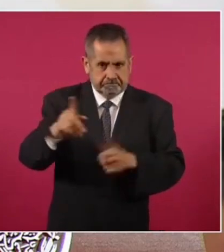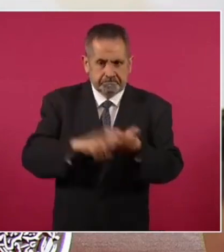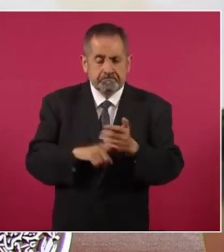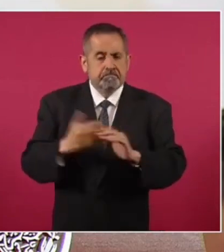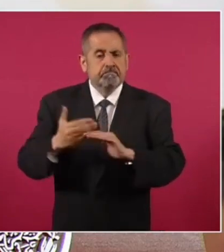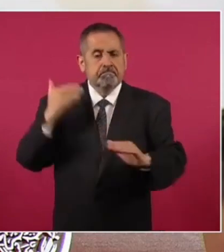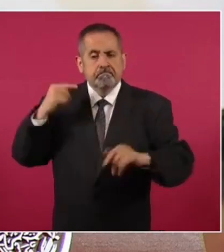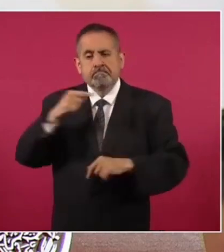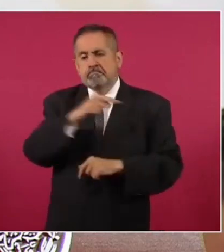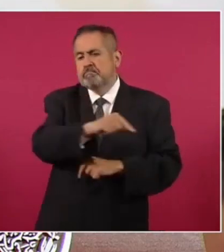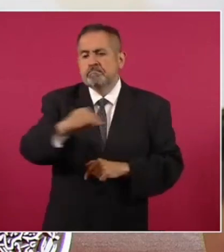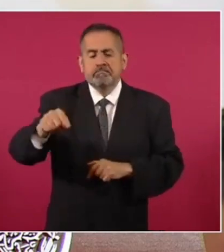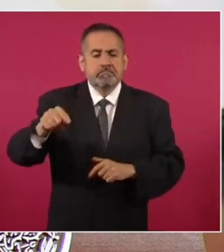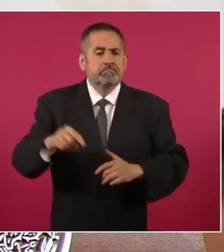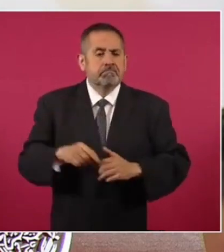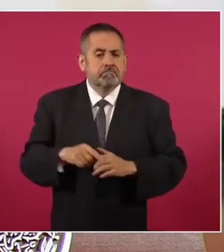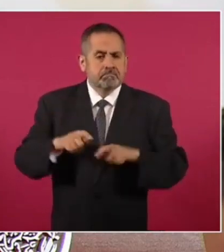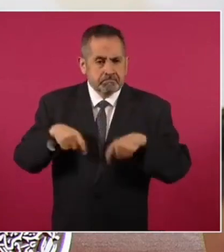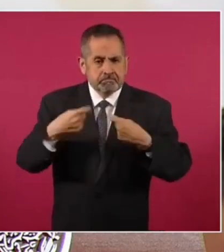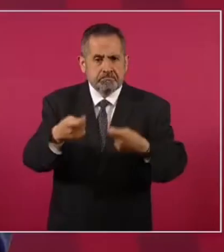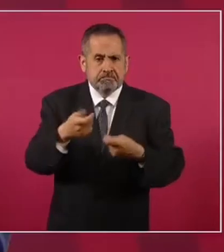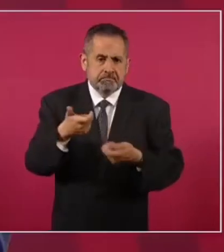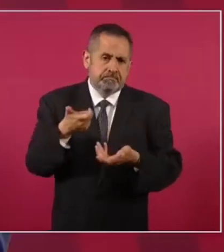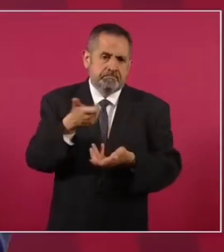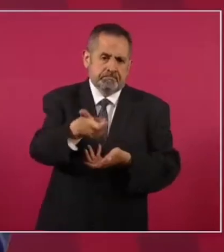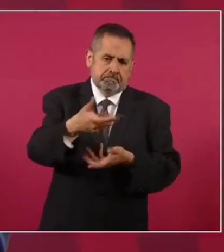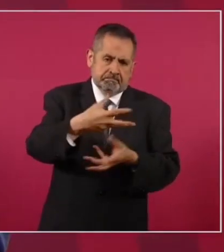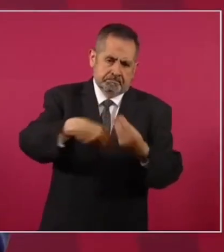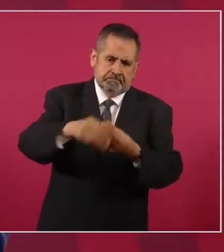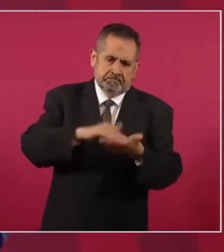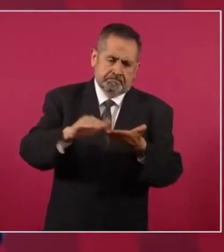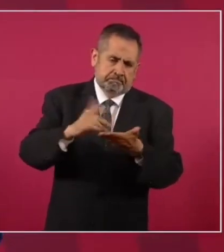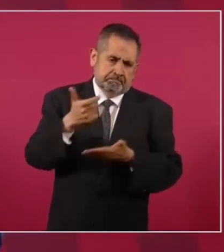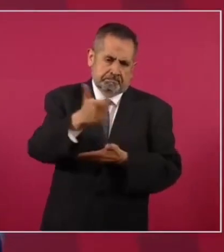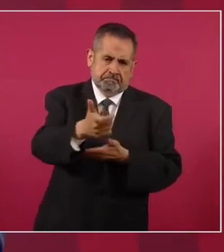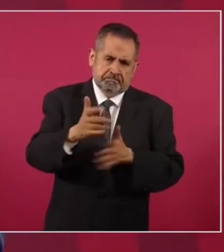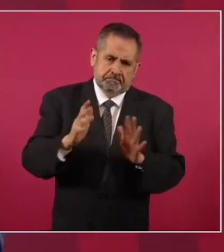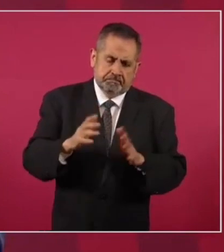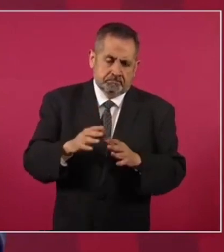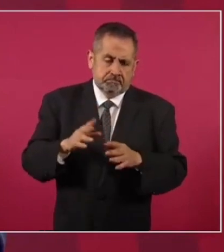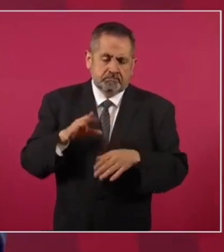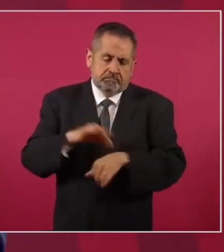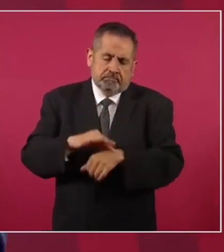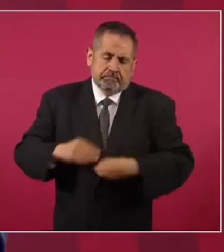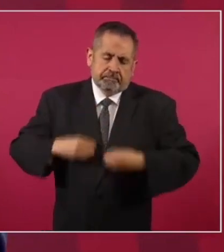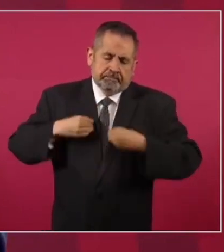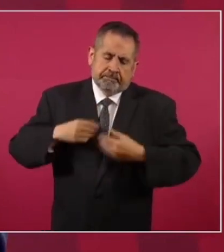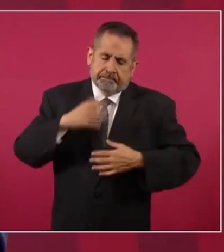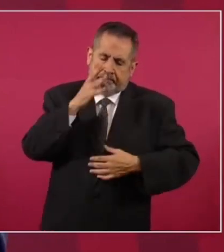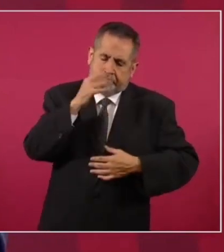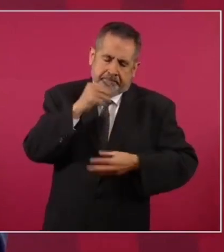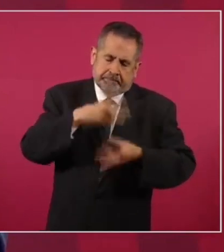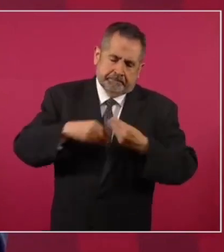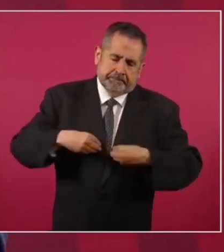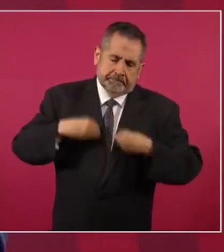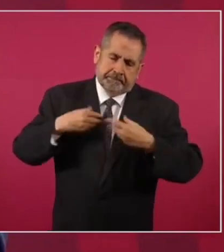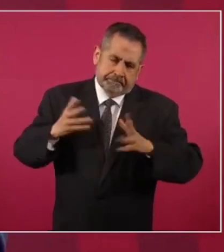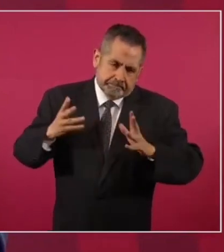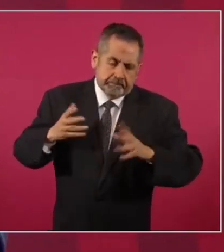ya hubo una reparación del daño en lo material, porque lo otro es